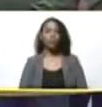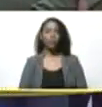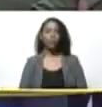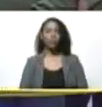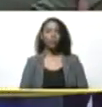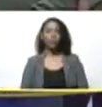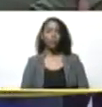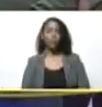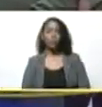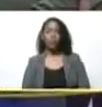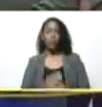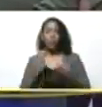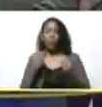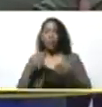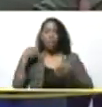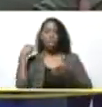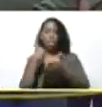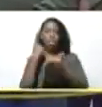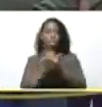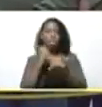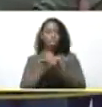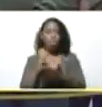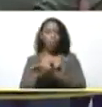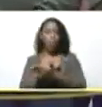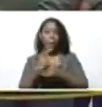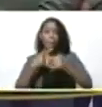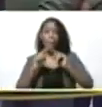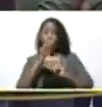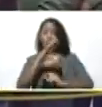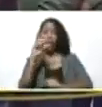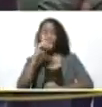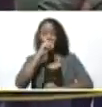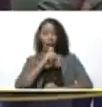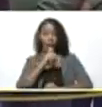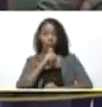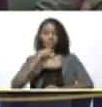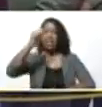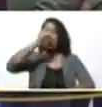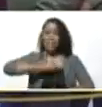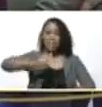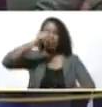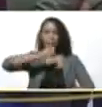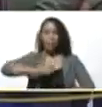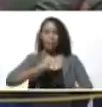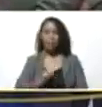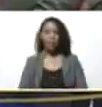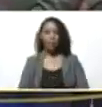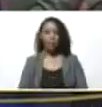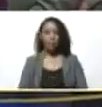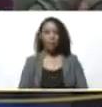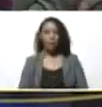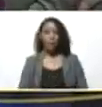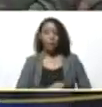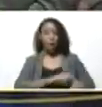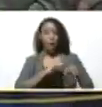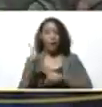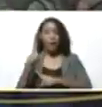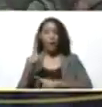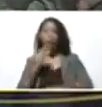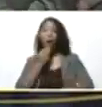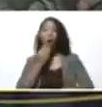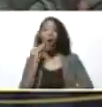de masacres, pero 500 años de resistencia. Y allí en esa